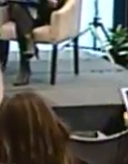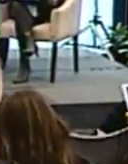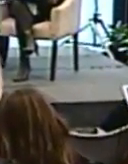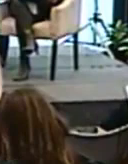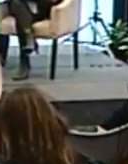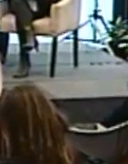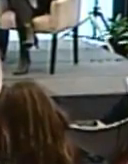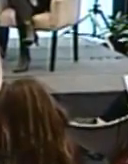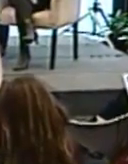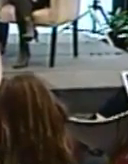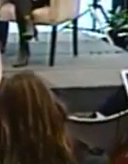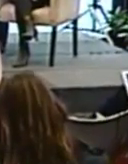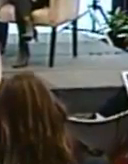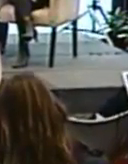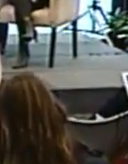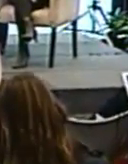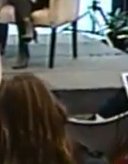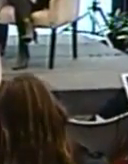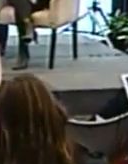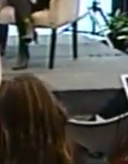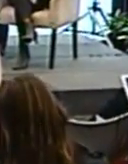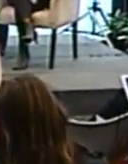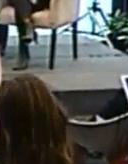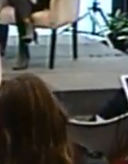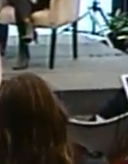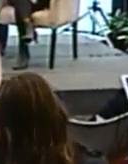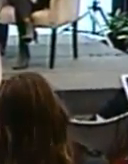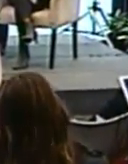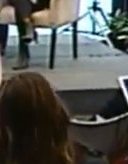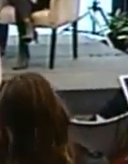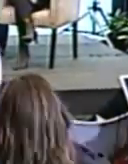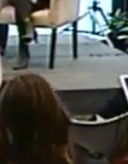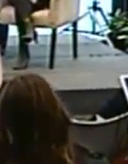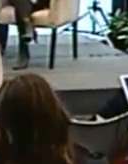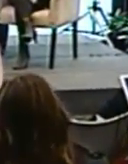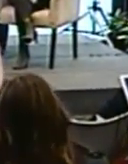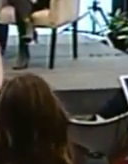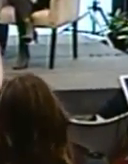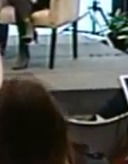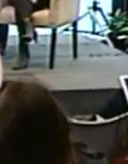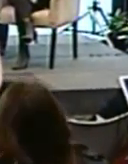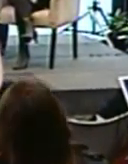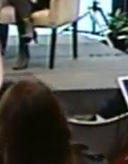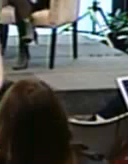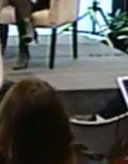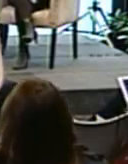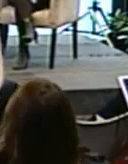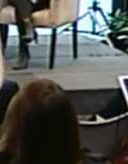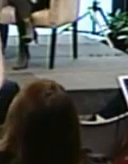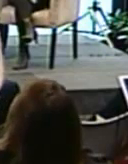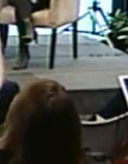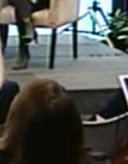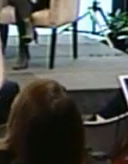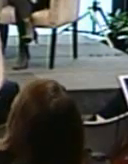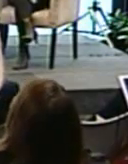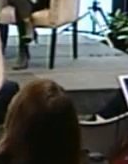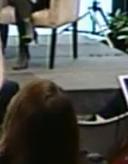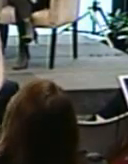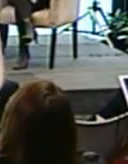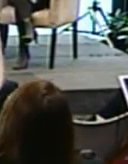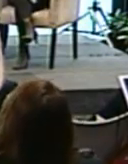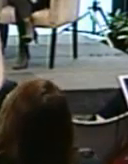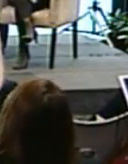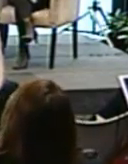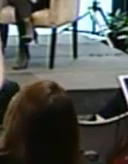los organizadores de este evento en que sigamos un formato especial que les comento a nuestros invitados, nuestros